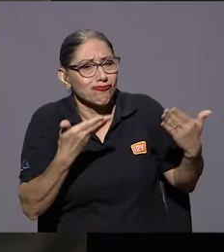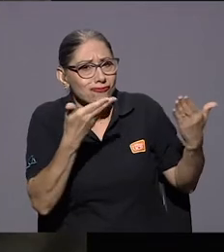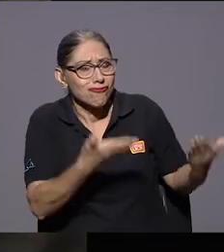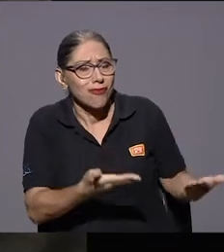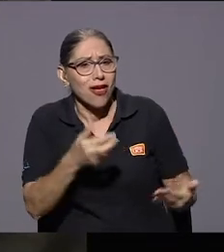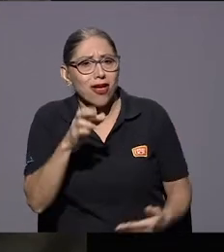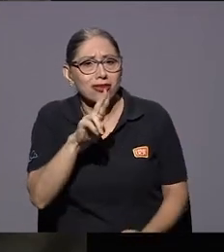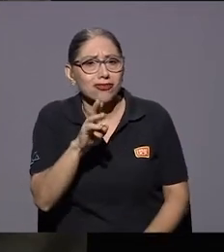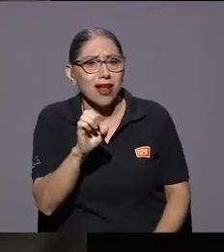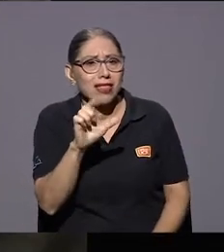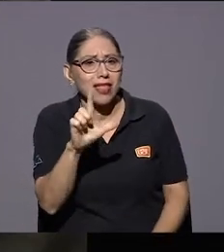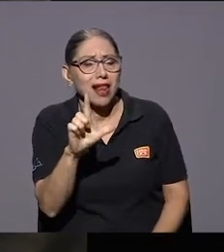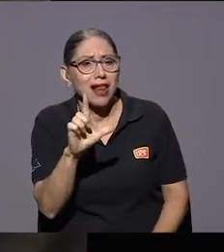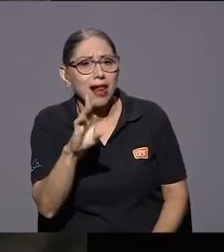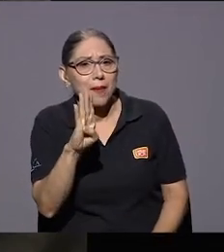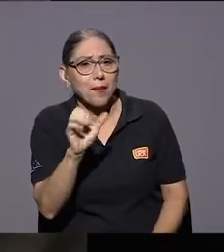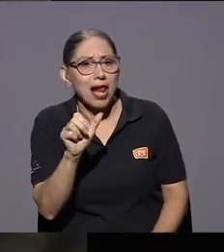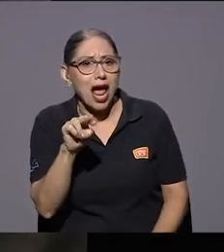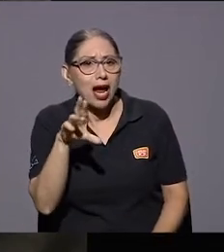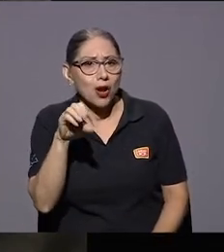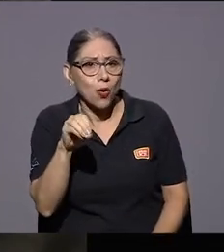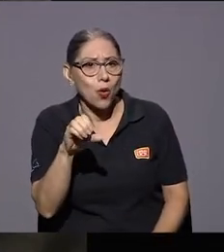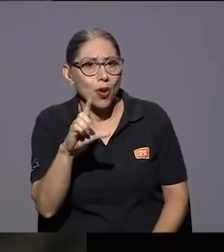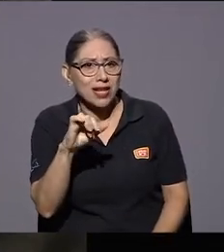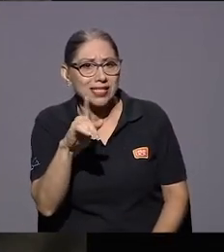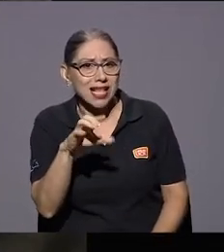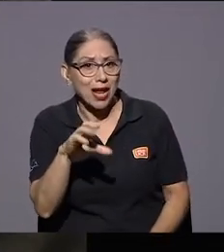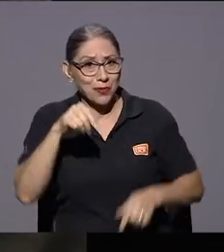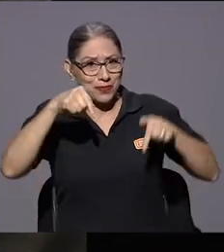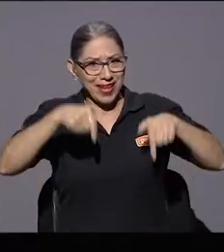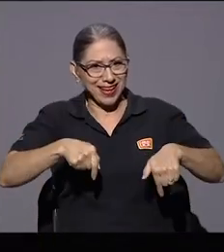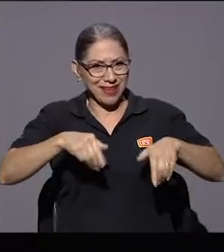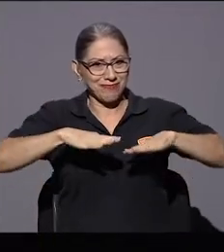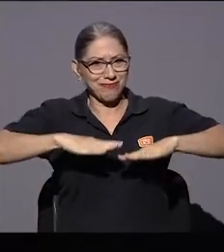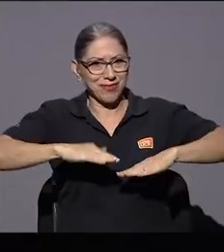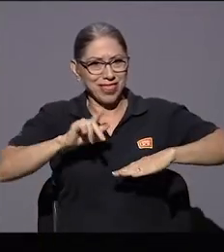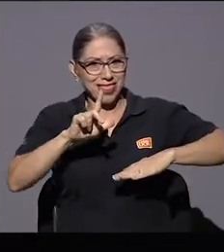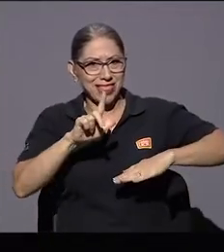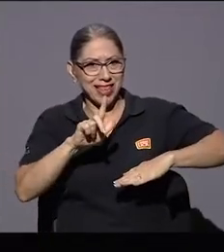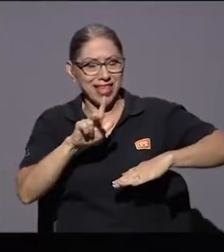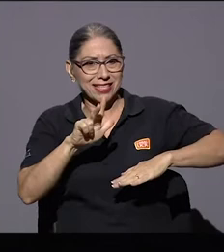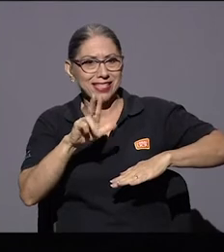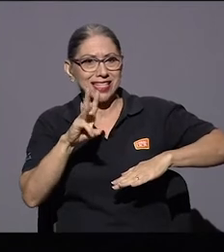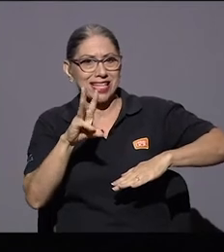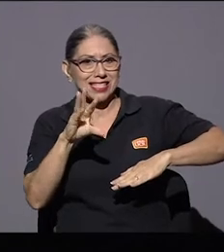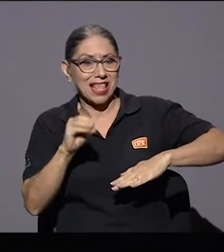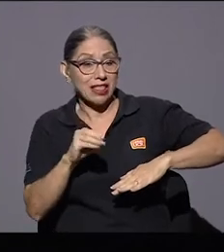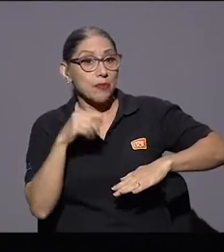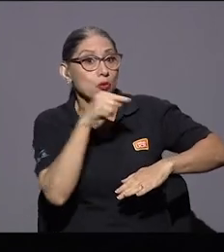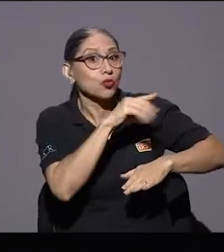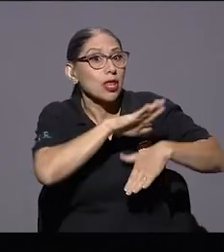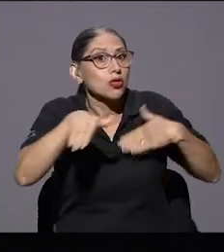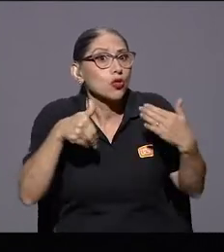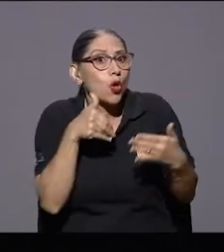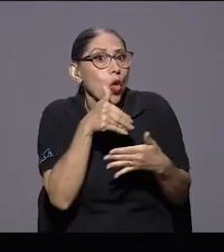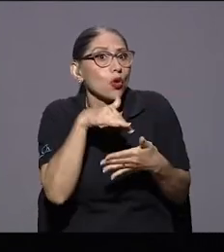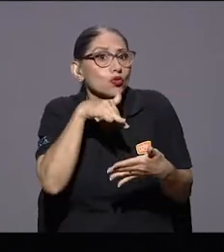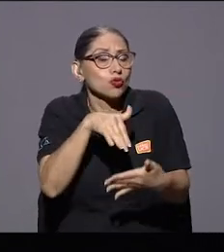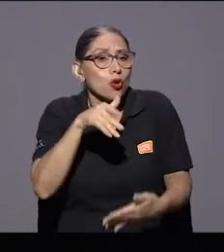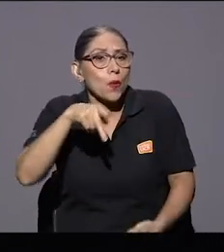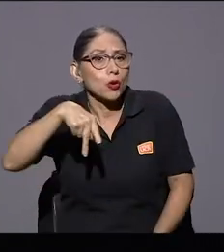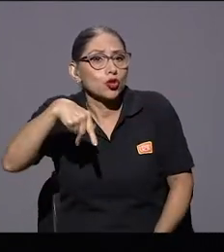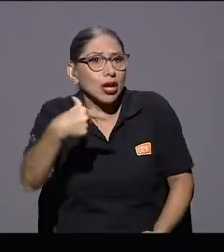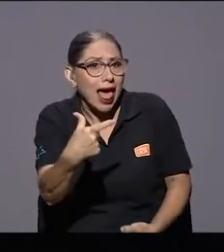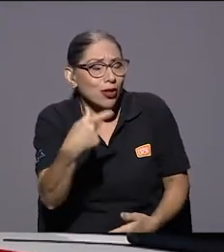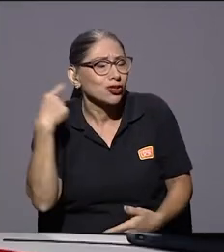a don Randall Blanco Lizano. Don Randall, usted todos los posgrados que hizo, siempre se graduó